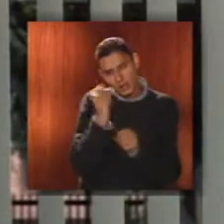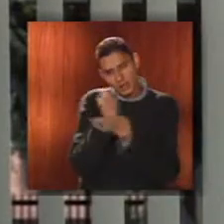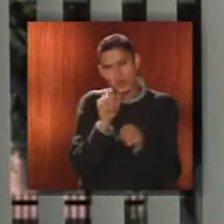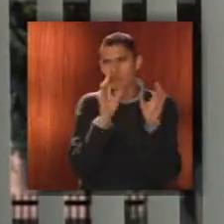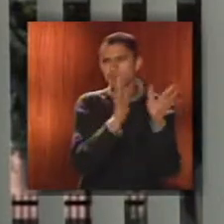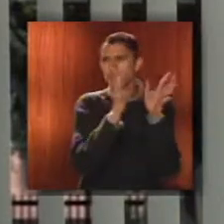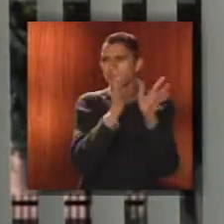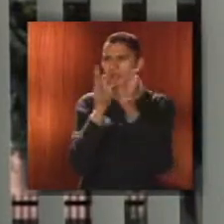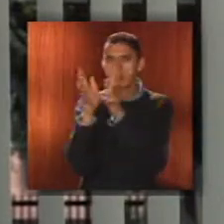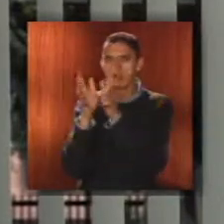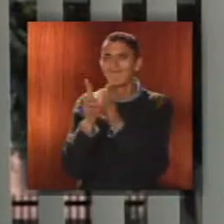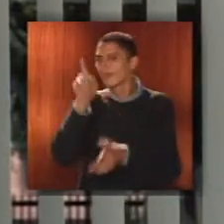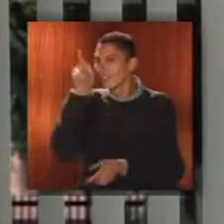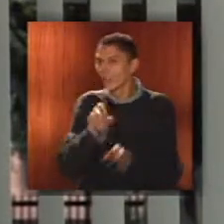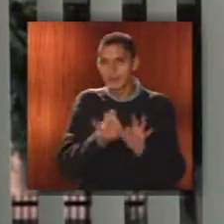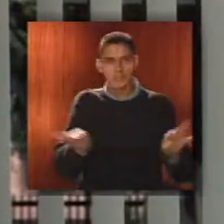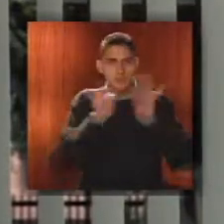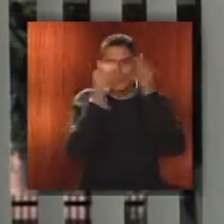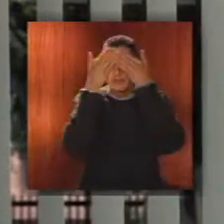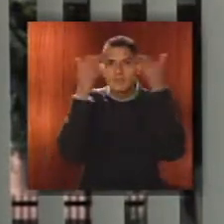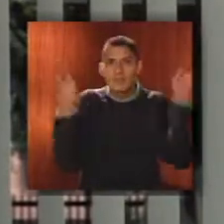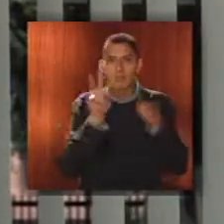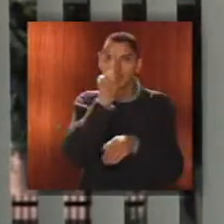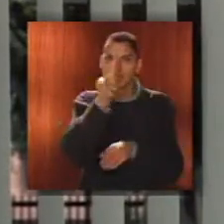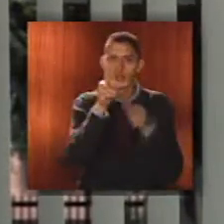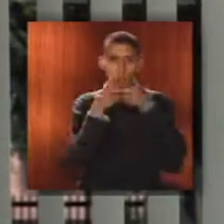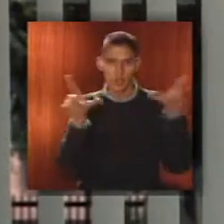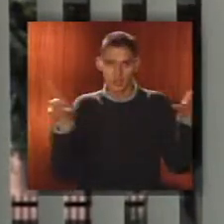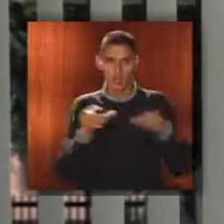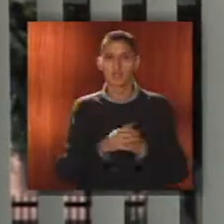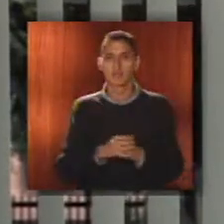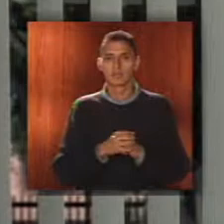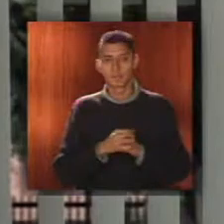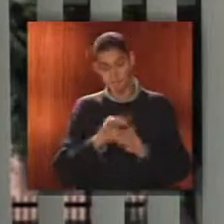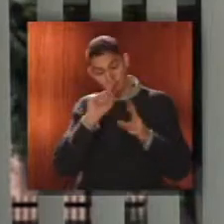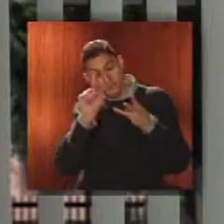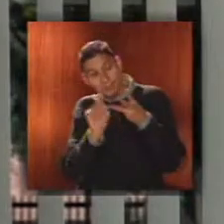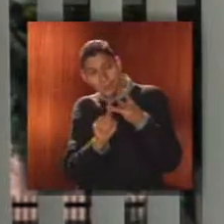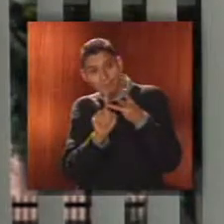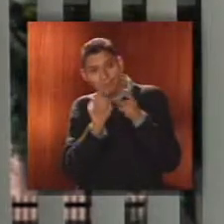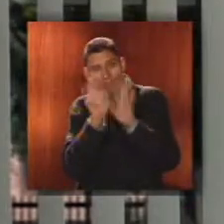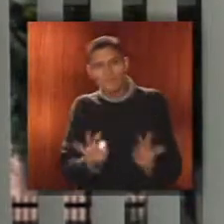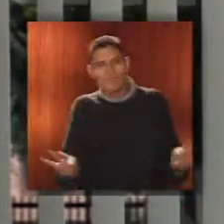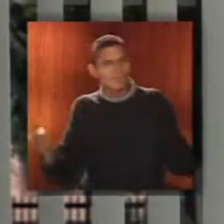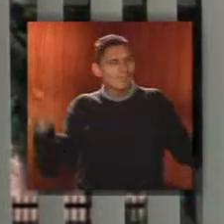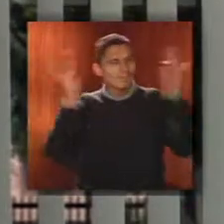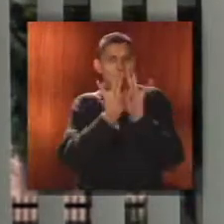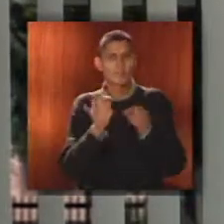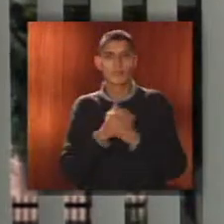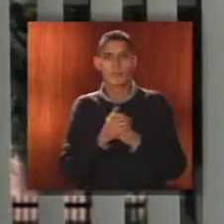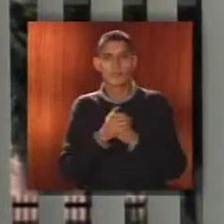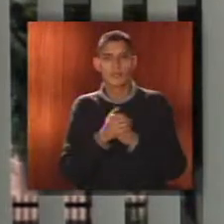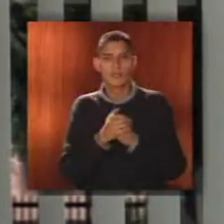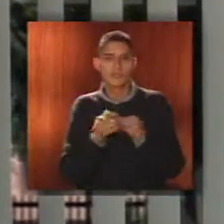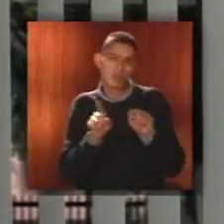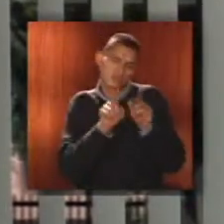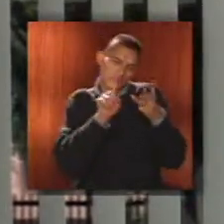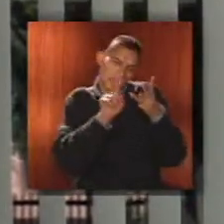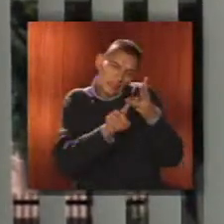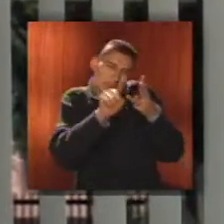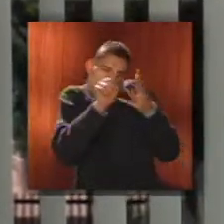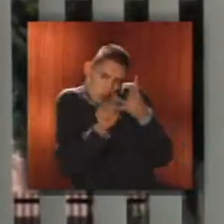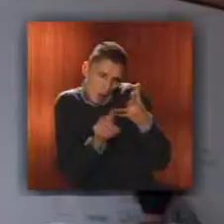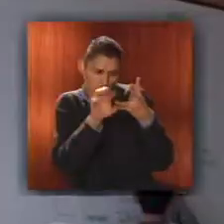que el trabajo pedagógico implica esta visión de las dos lenguas. Un tercer